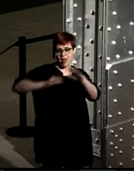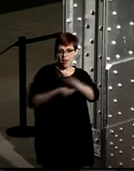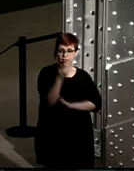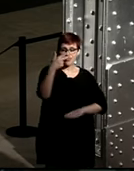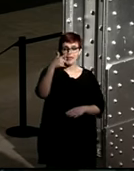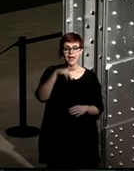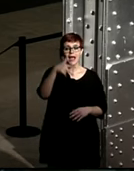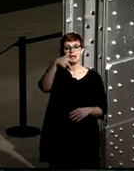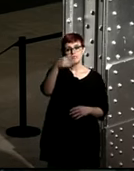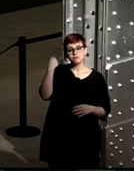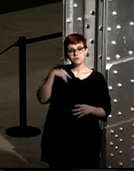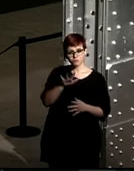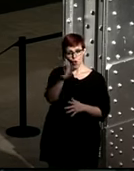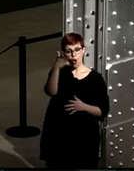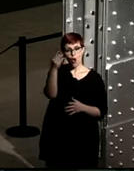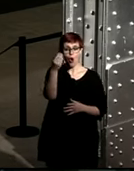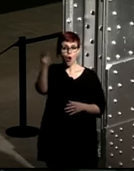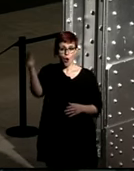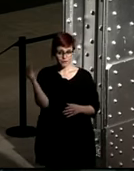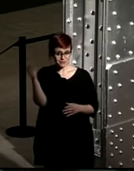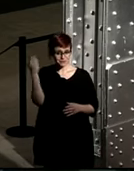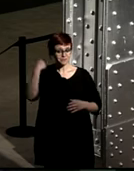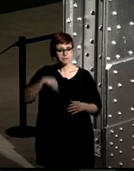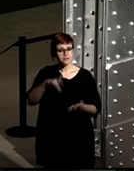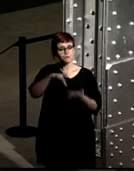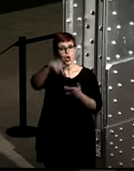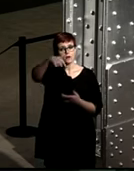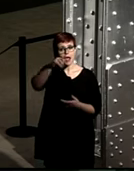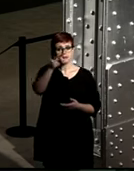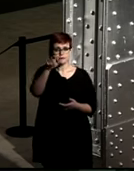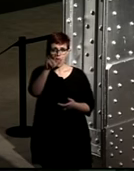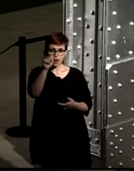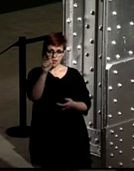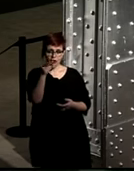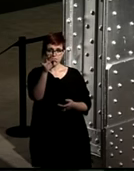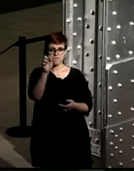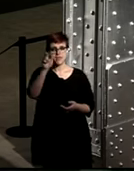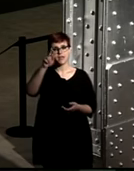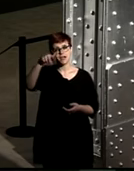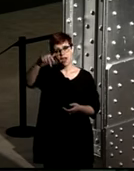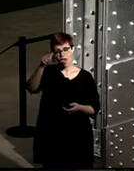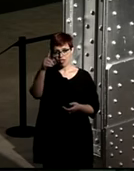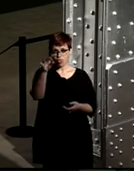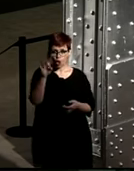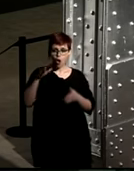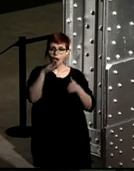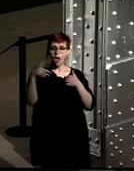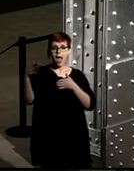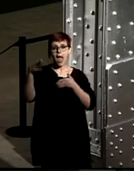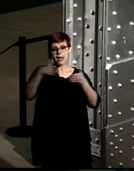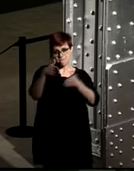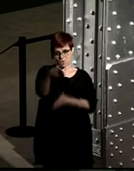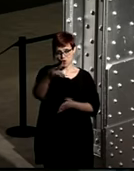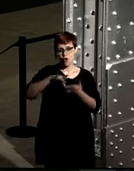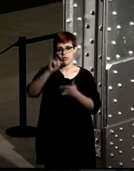Natalia, Fernando, Irene, Camino y Andrea tienen un montón de preguntas también preparadas para nuestros invitados y me gustaría que